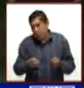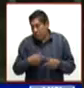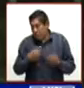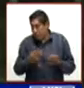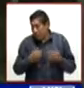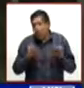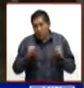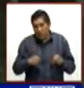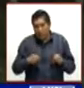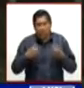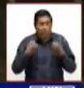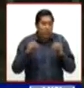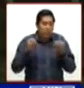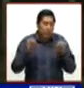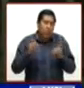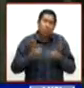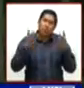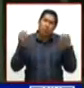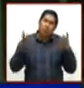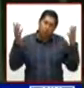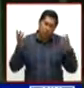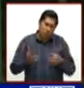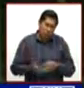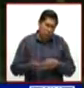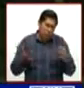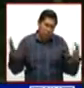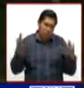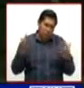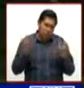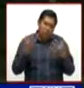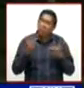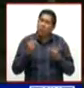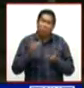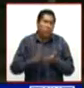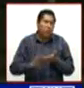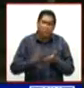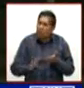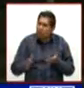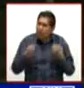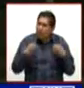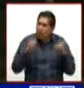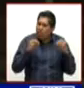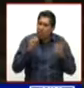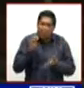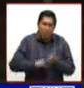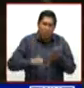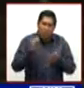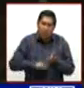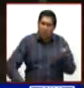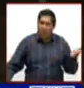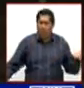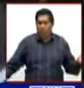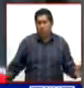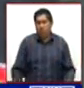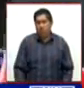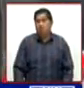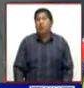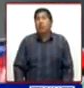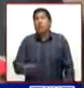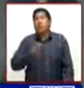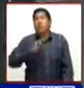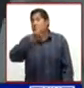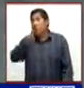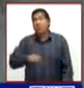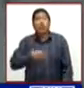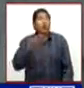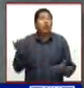a podernos vender, porque era demasiada la delincuencia. No nos dejaban vender porque nos quitaban todo eso. Ahora, yo me